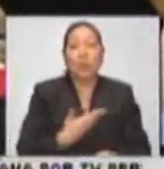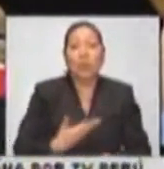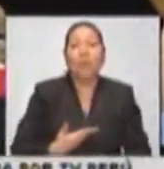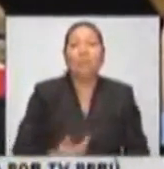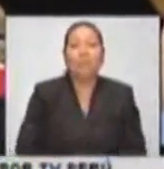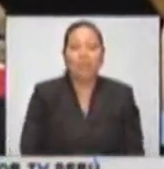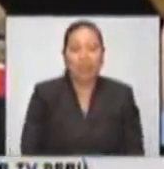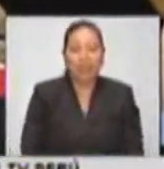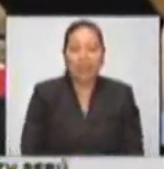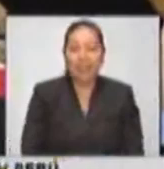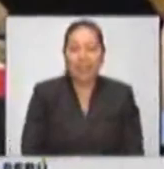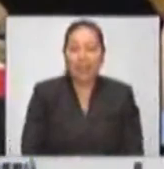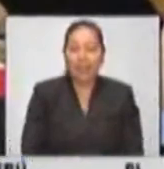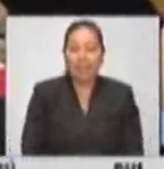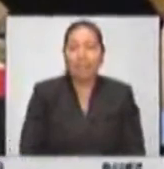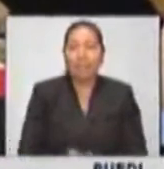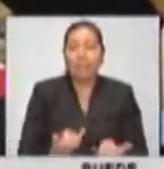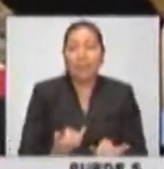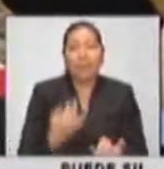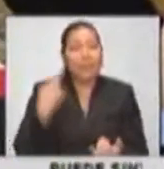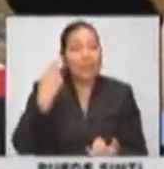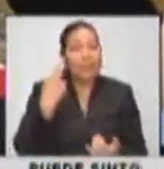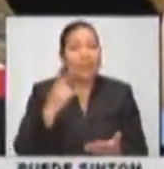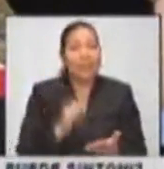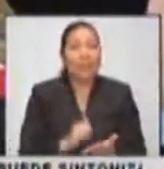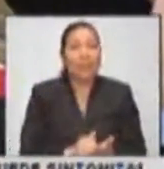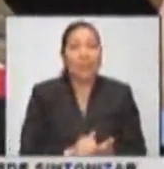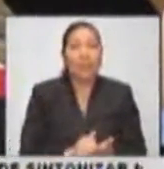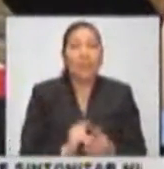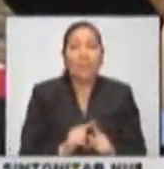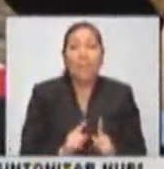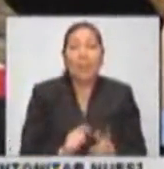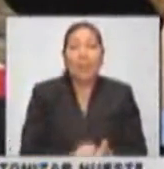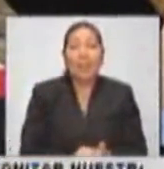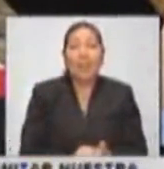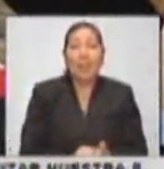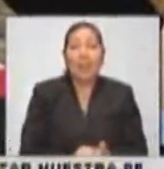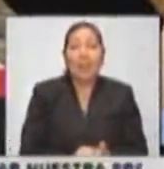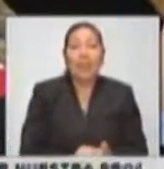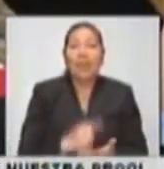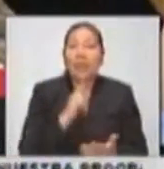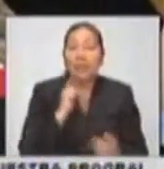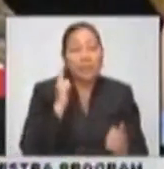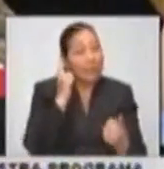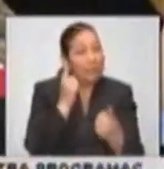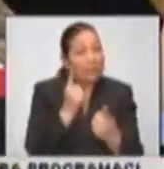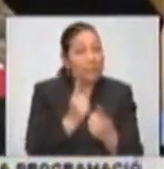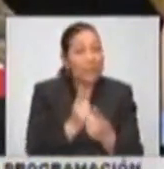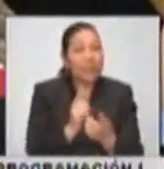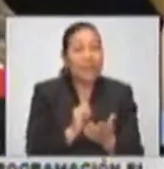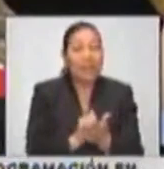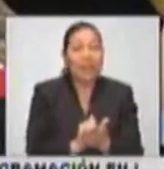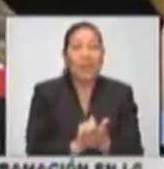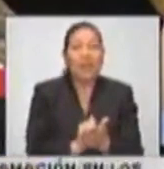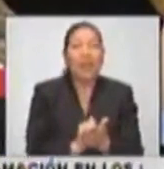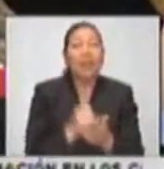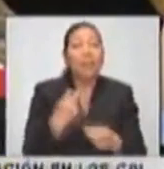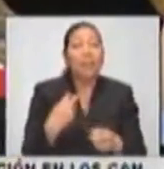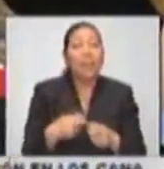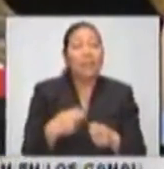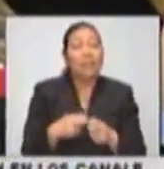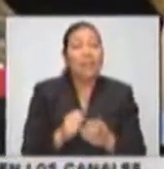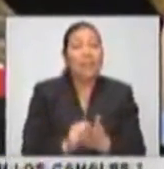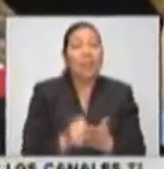cierto? Siguiente, por favor. Estas son como reflexiones finales ahorita, pero es esa meta. Es meta, es difícil,